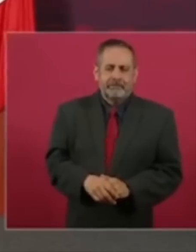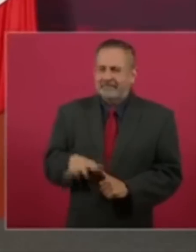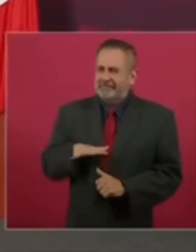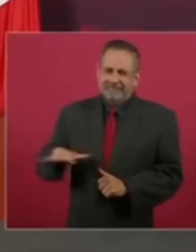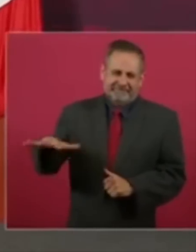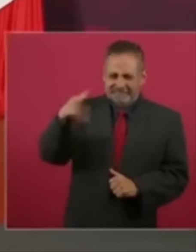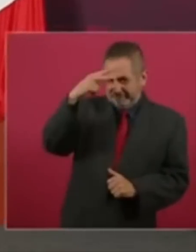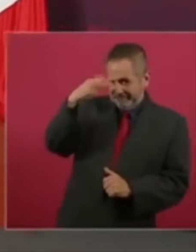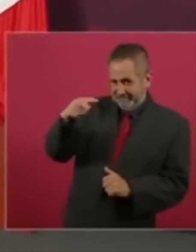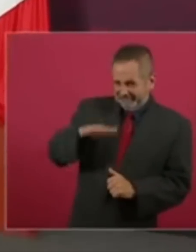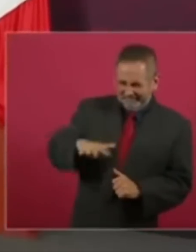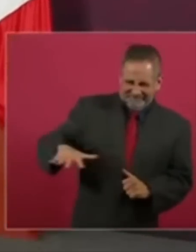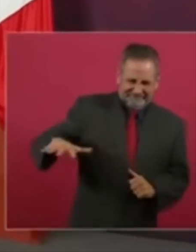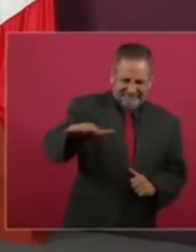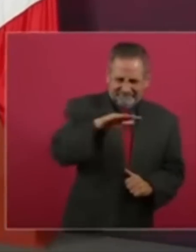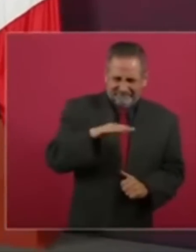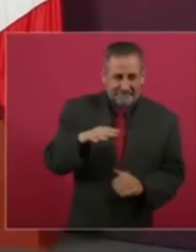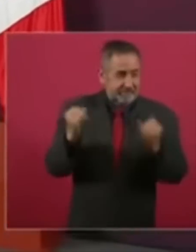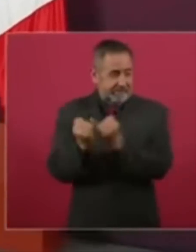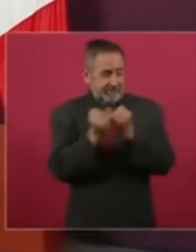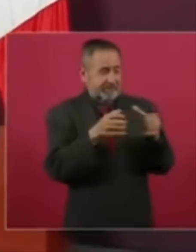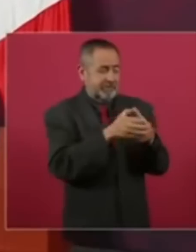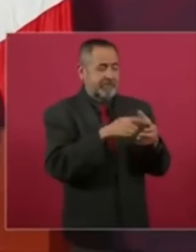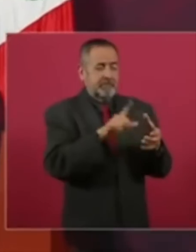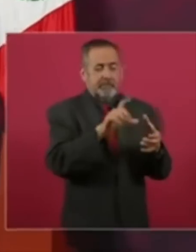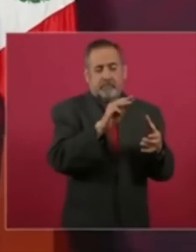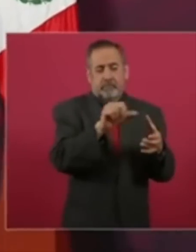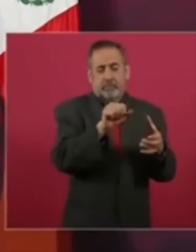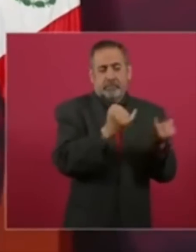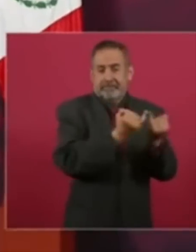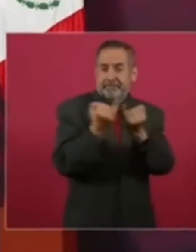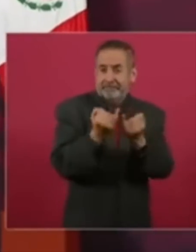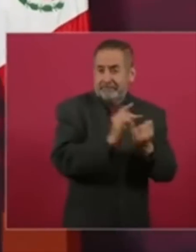México no es Las Lomas.